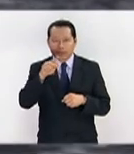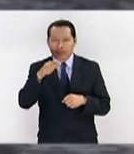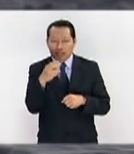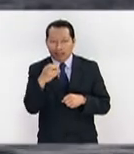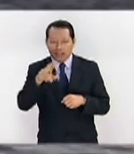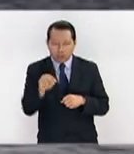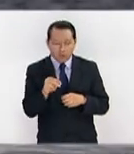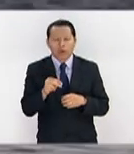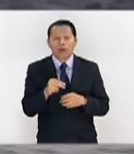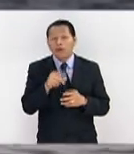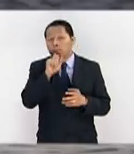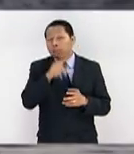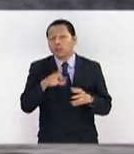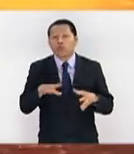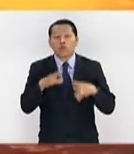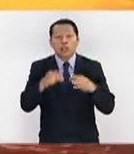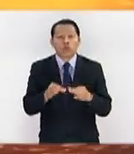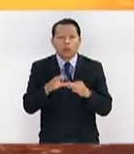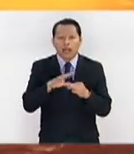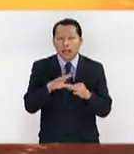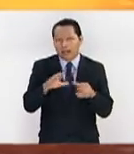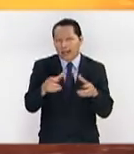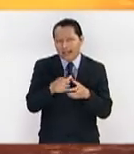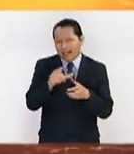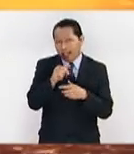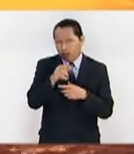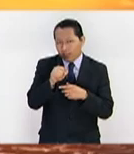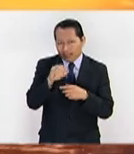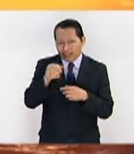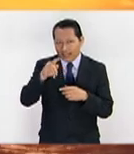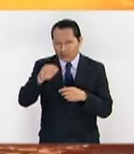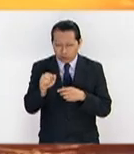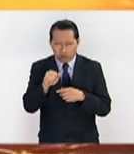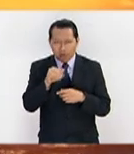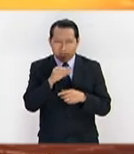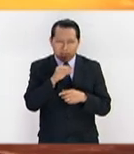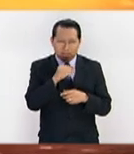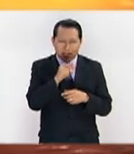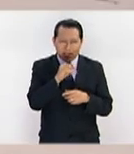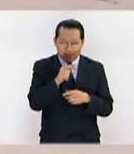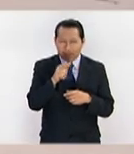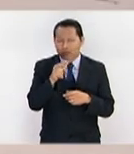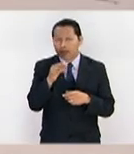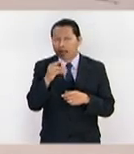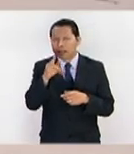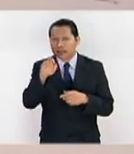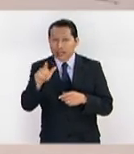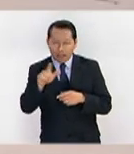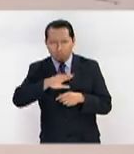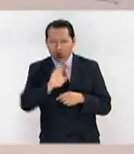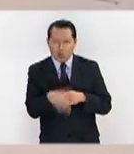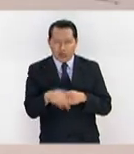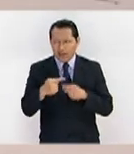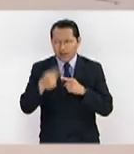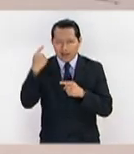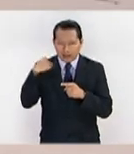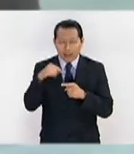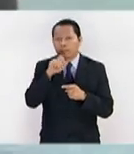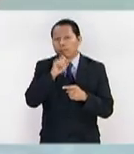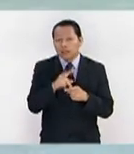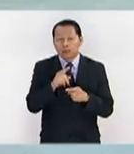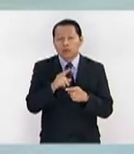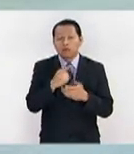incluso el fundador de los Legionarios de Cristo, Marcial Maciel, que pues murió en años anteriores.